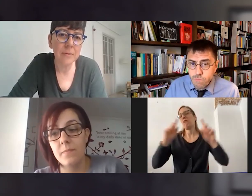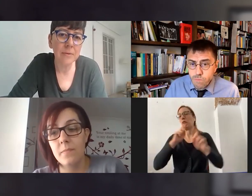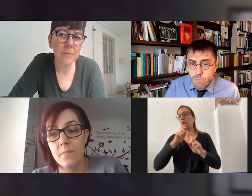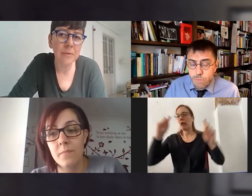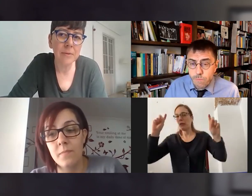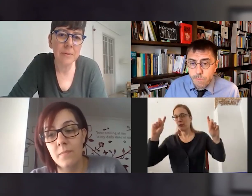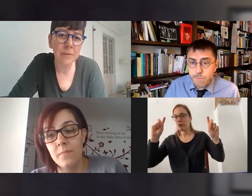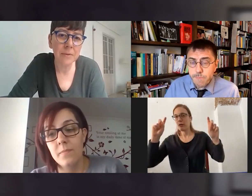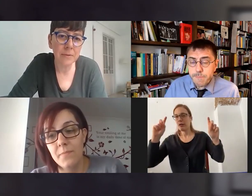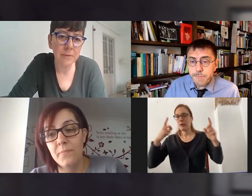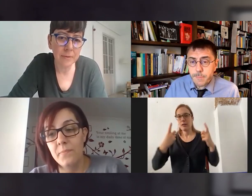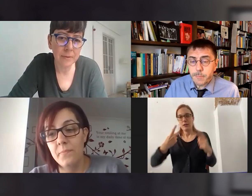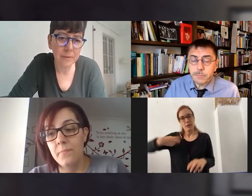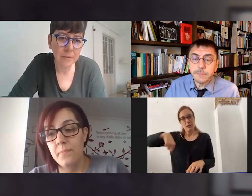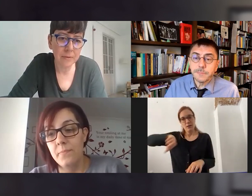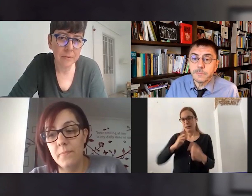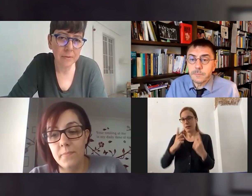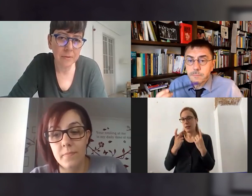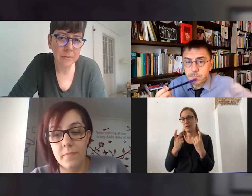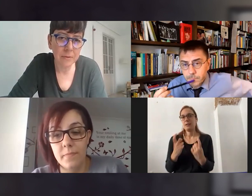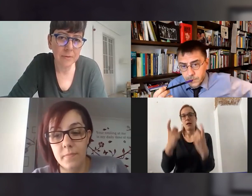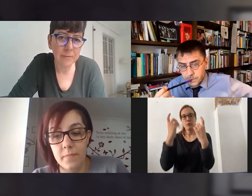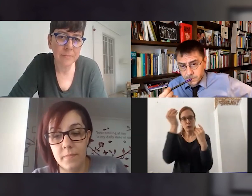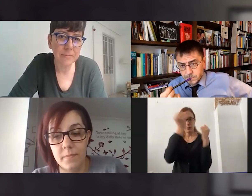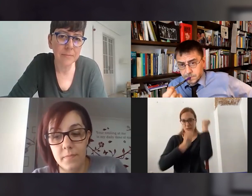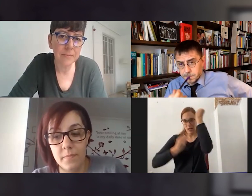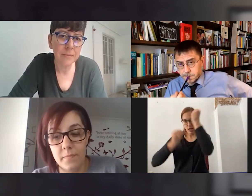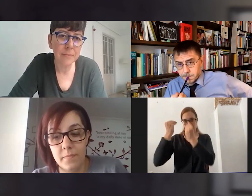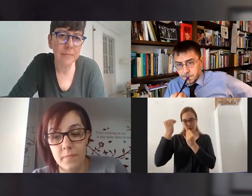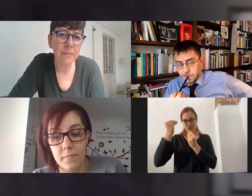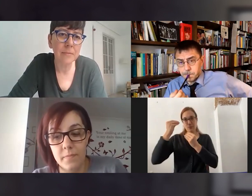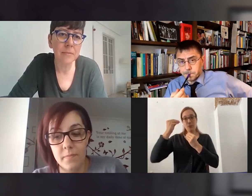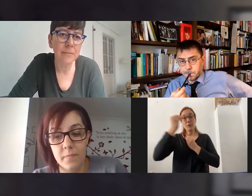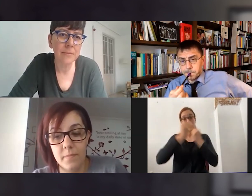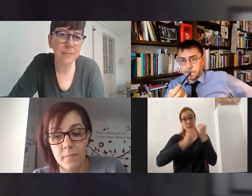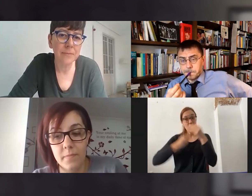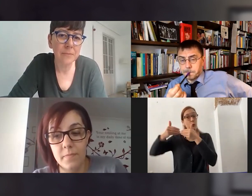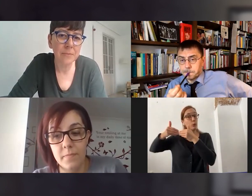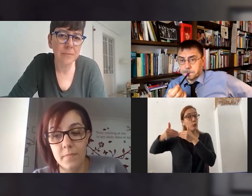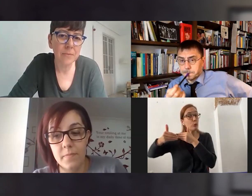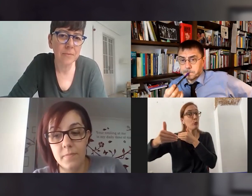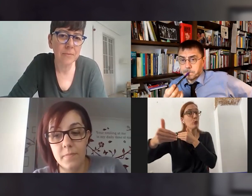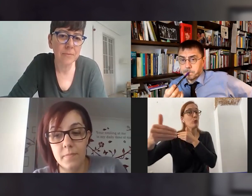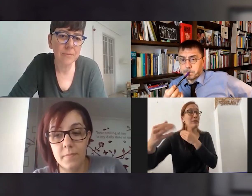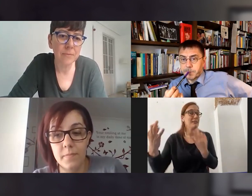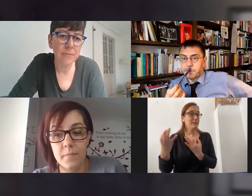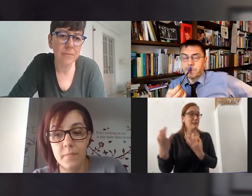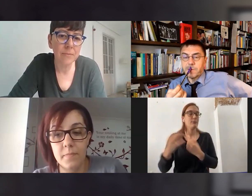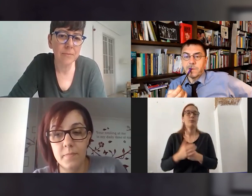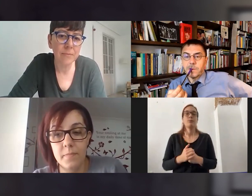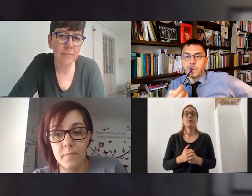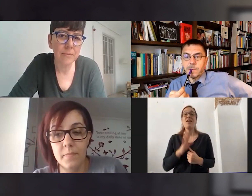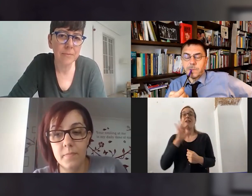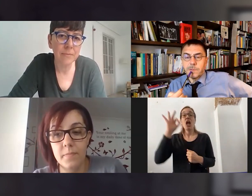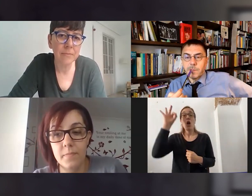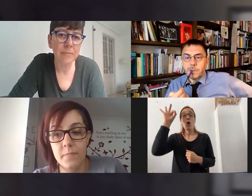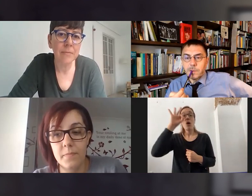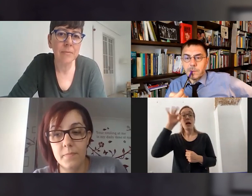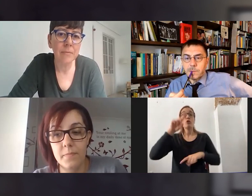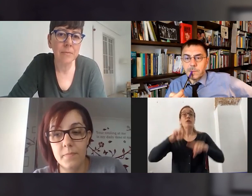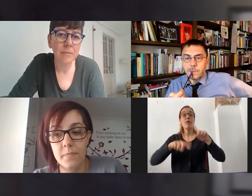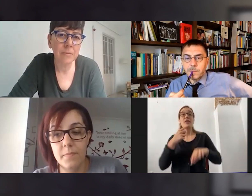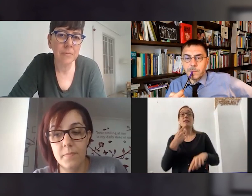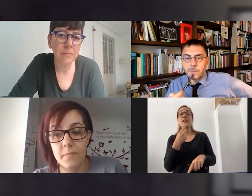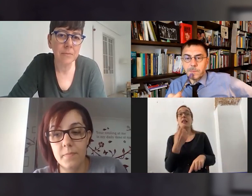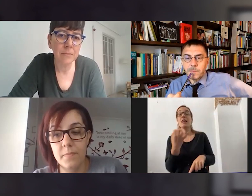Necesitamos pensar también en Podemos y pensar a largo plazo. Yo estoy de acuerdo con la idea que Juan Carlos ha expresado alguna vez de que quizá